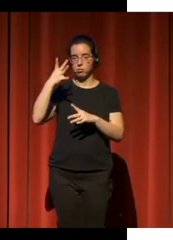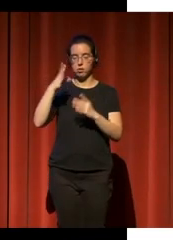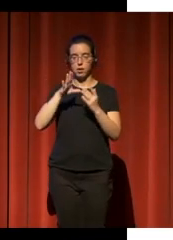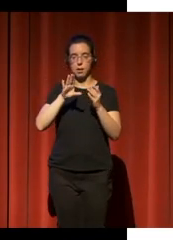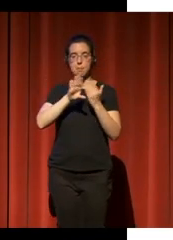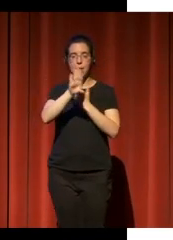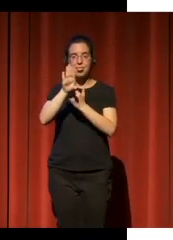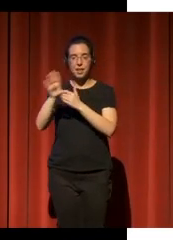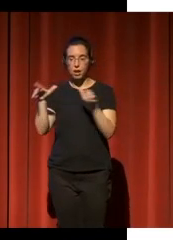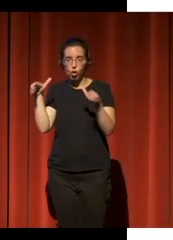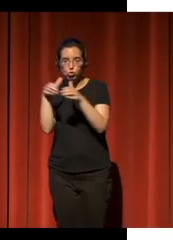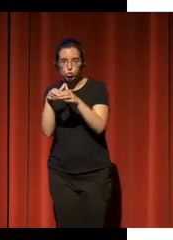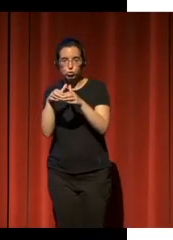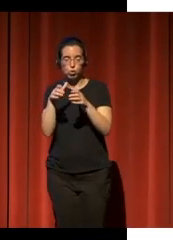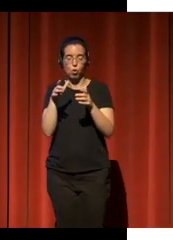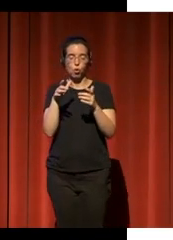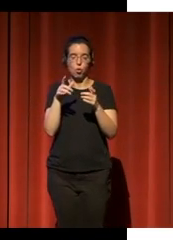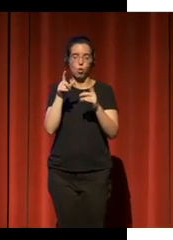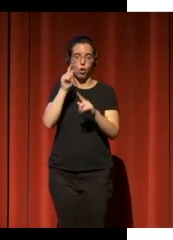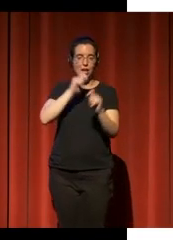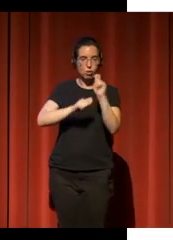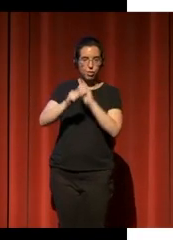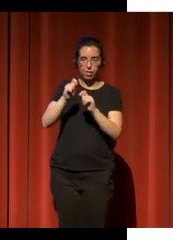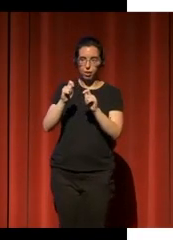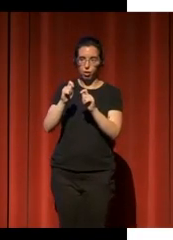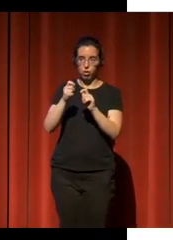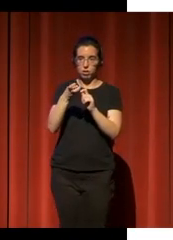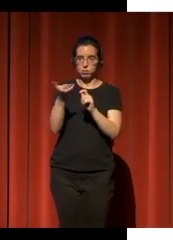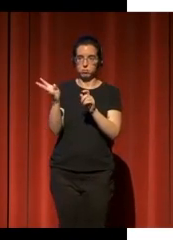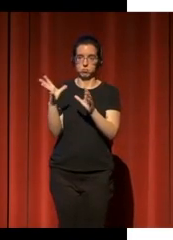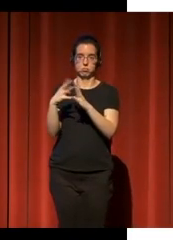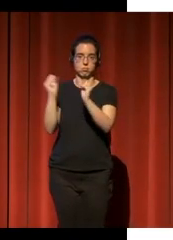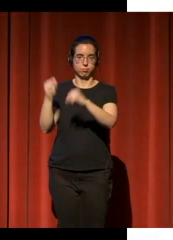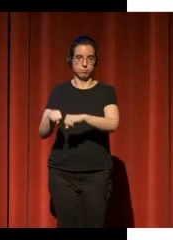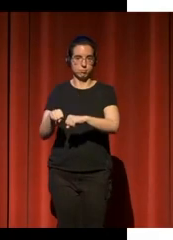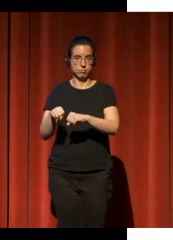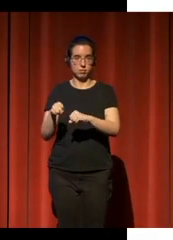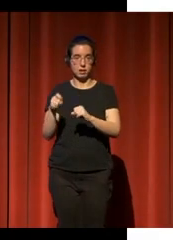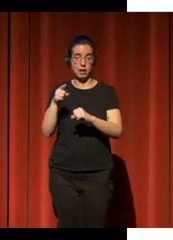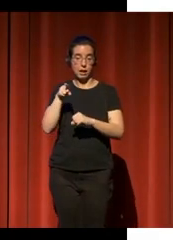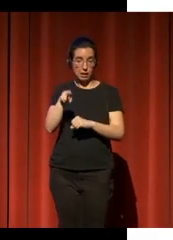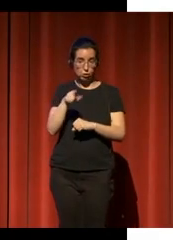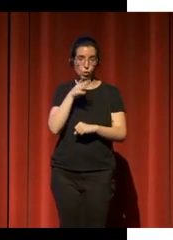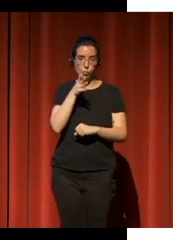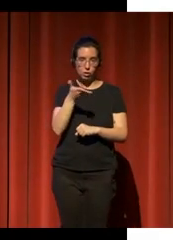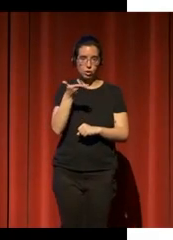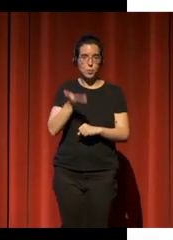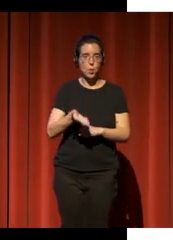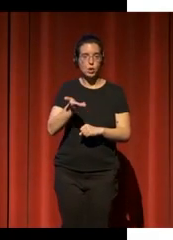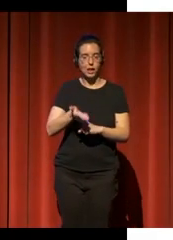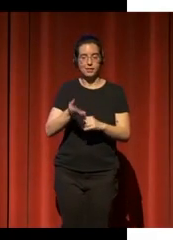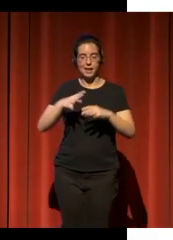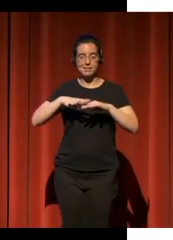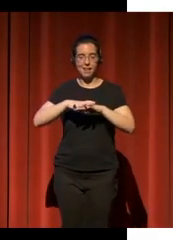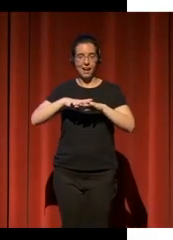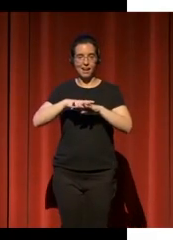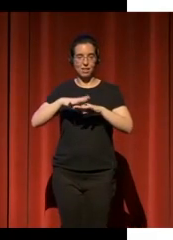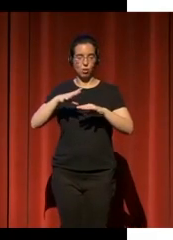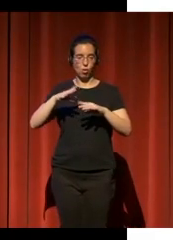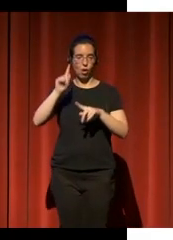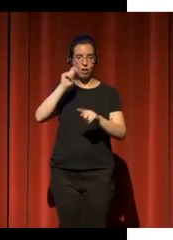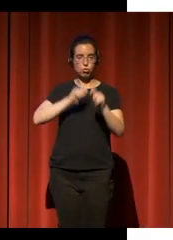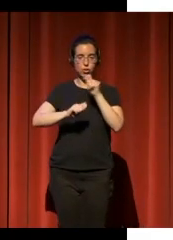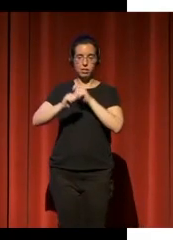un conjunto de asociaciones eh etcétera claro Aquí es muy importante el tipo de comunidad de tejido asociativo que existe en cada